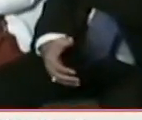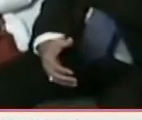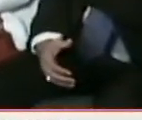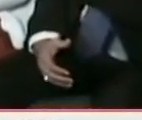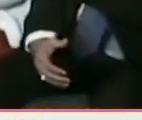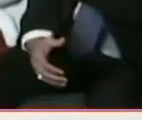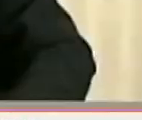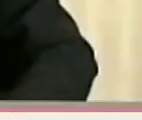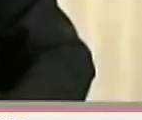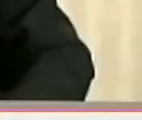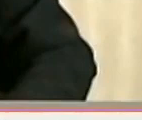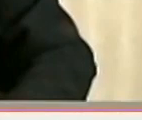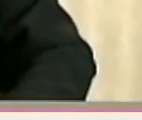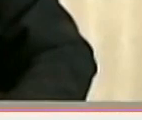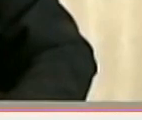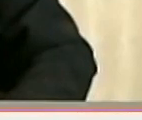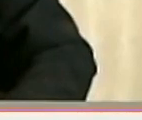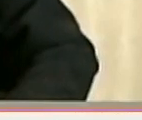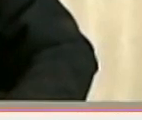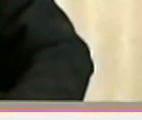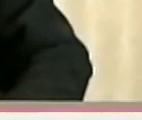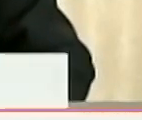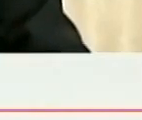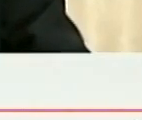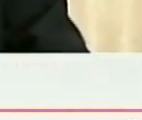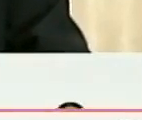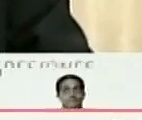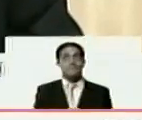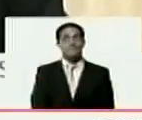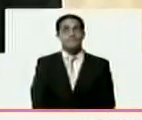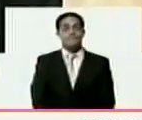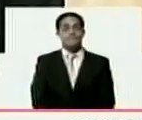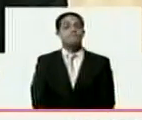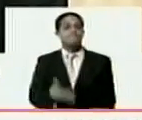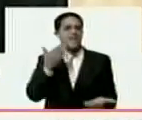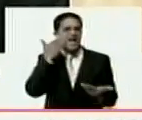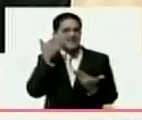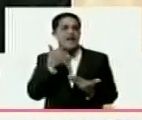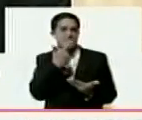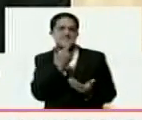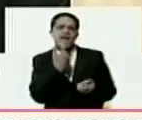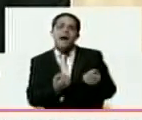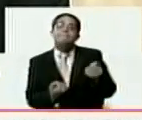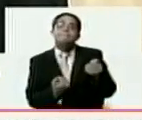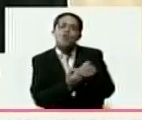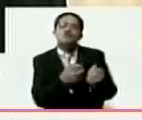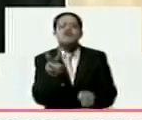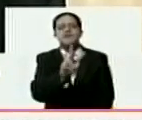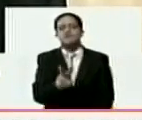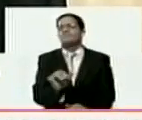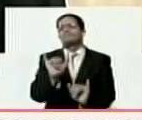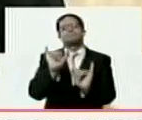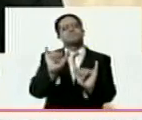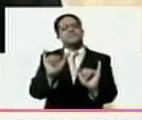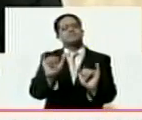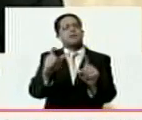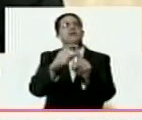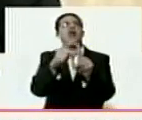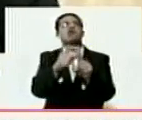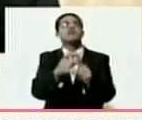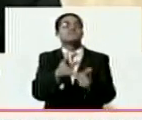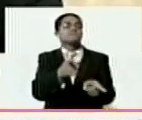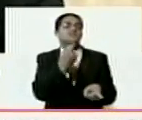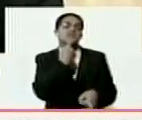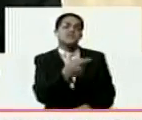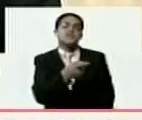Ahí el señor Trump dice que está con el pueblo de Venezuela. Él siempre repite el mismo guión, que no tienen trabajo, que no